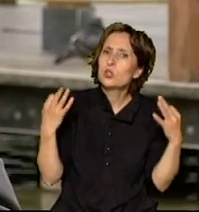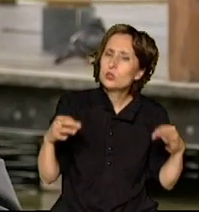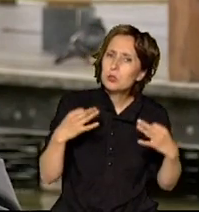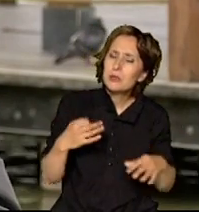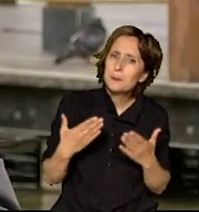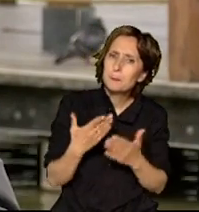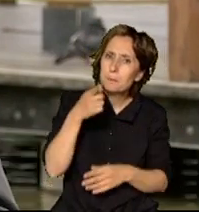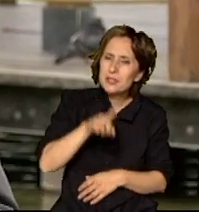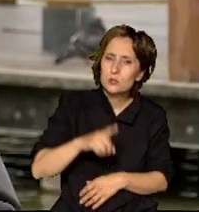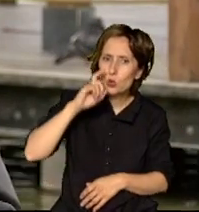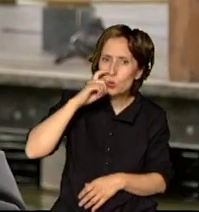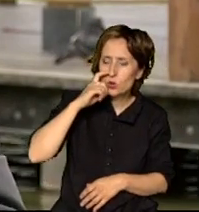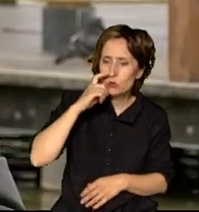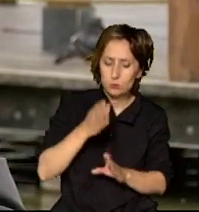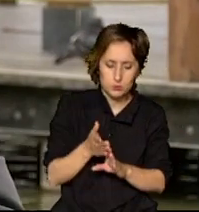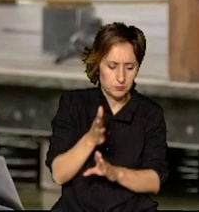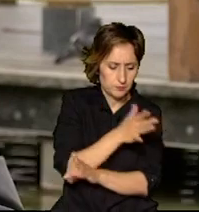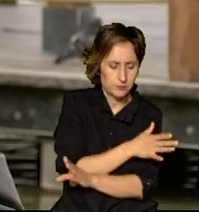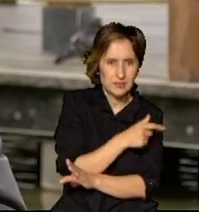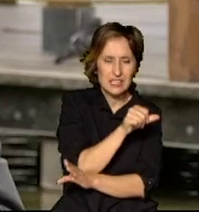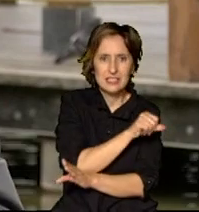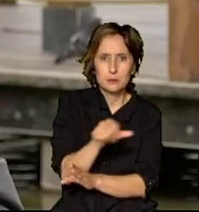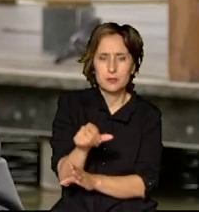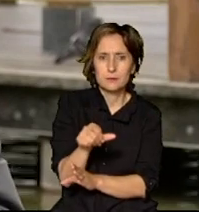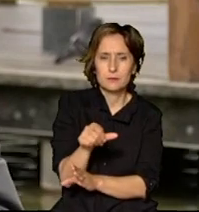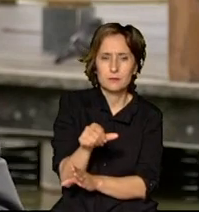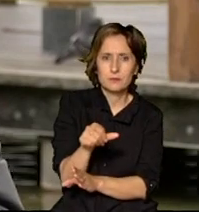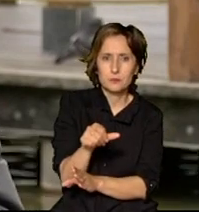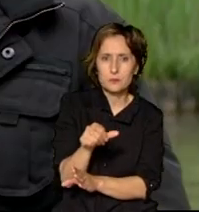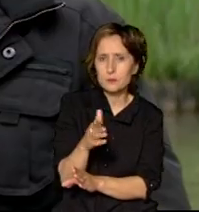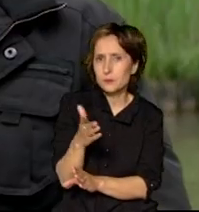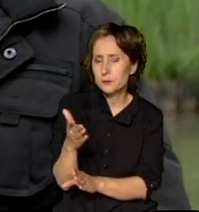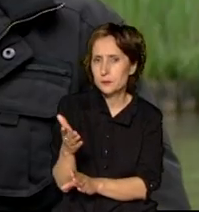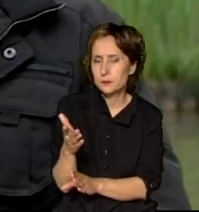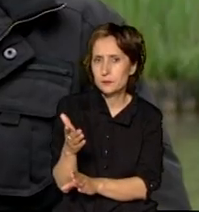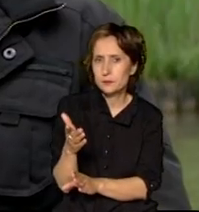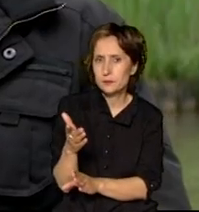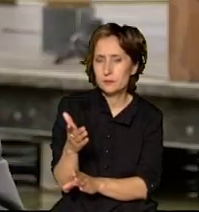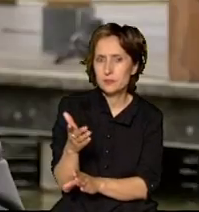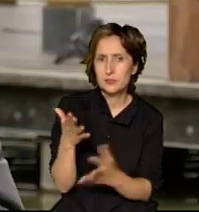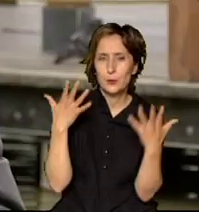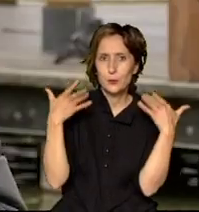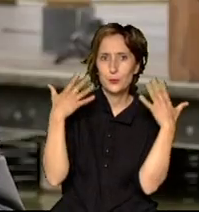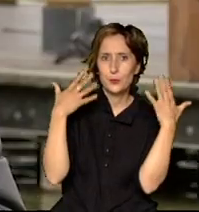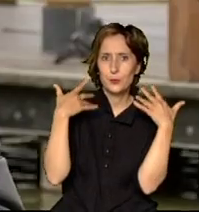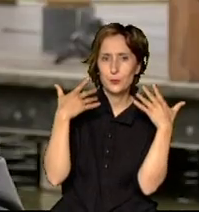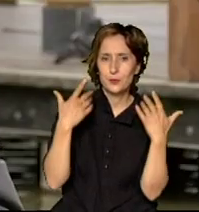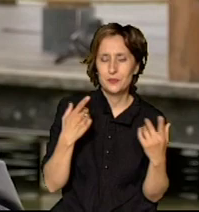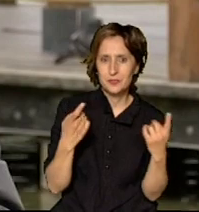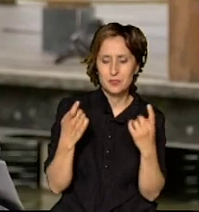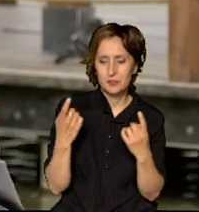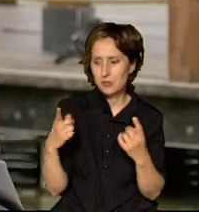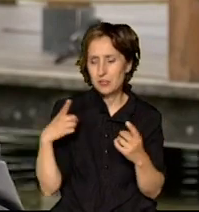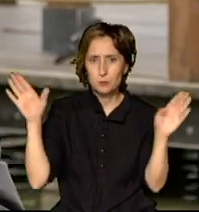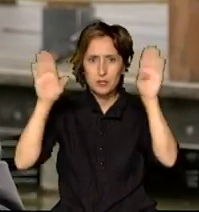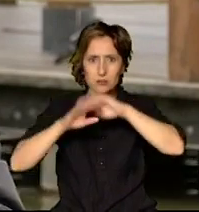mes de junio días como estos? Porque venimos de una semana pasada en la que poco menos que tuvimos que encender el aire acondicionado y anoche tuvimos que encender